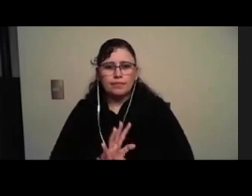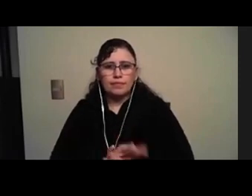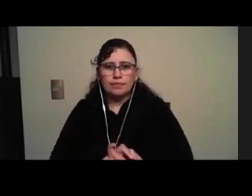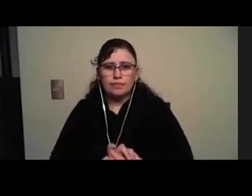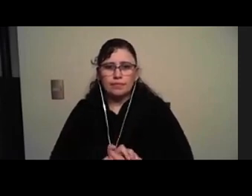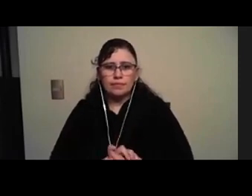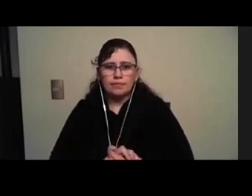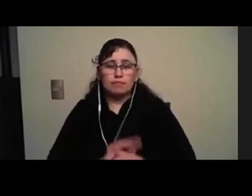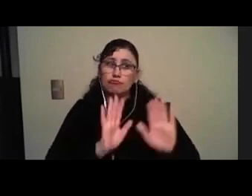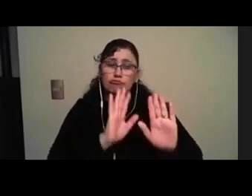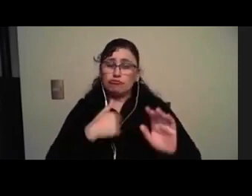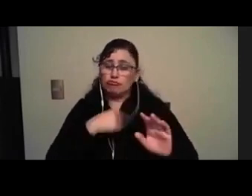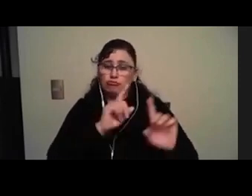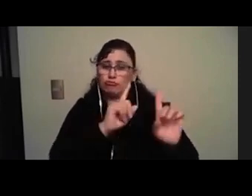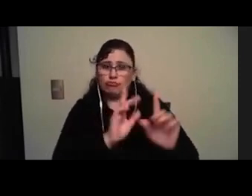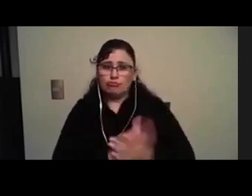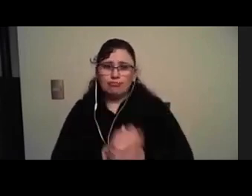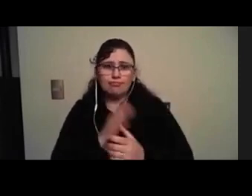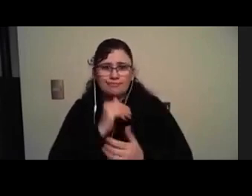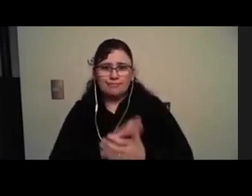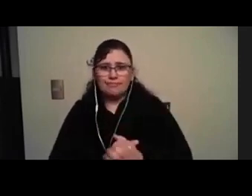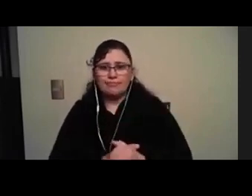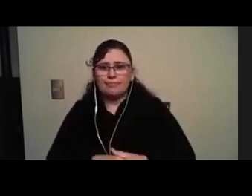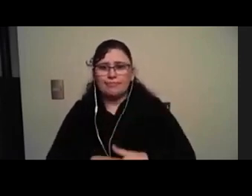Por mi parte, no, profe.